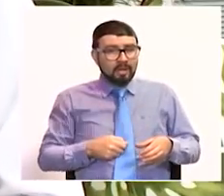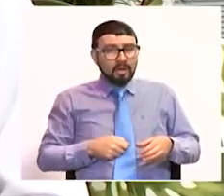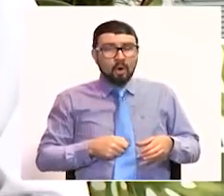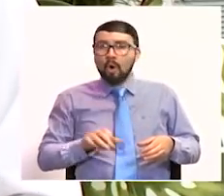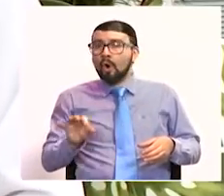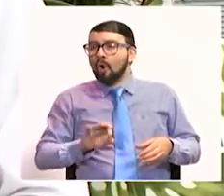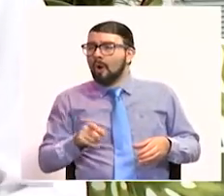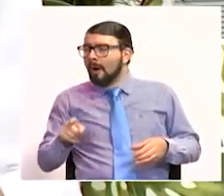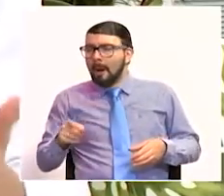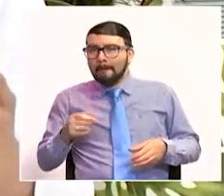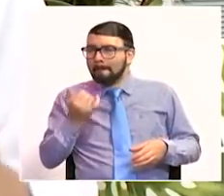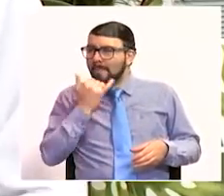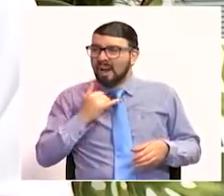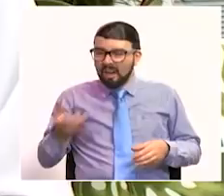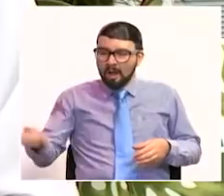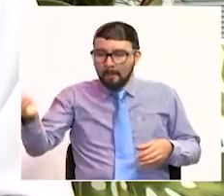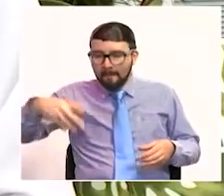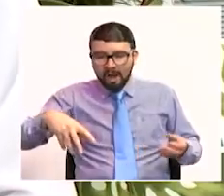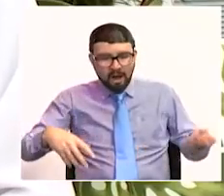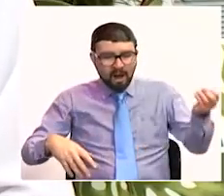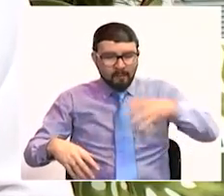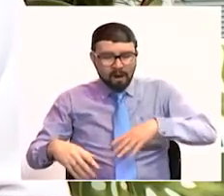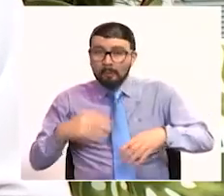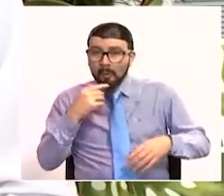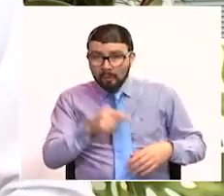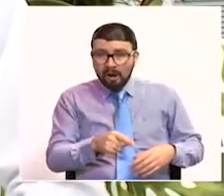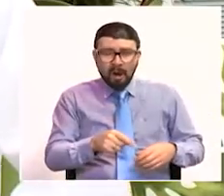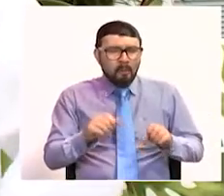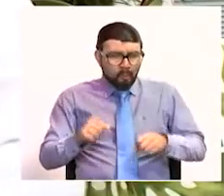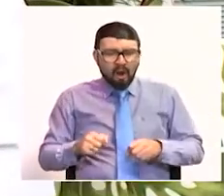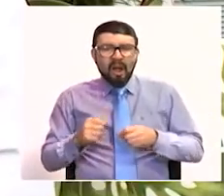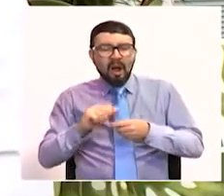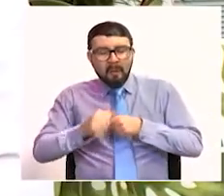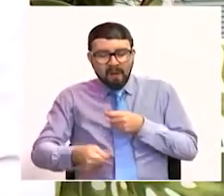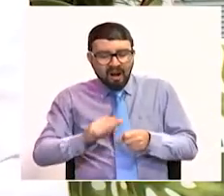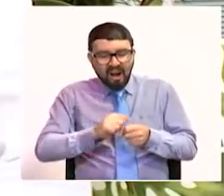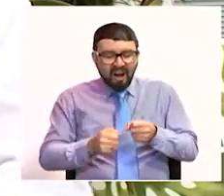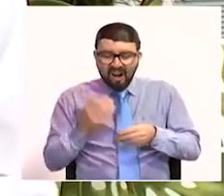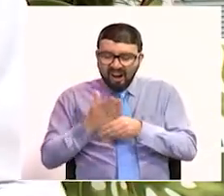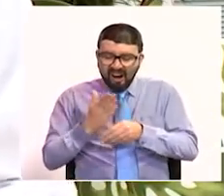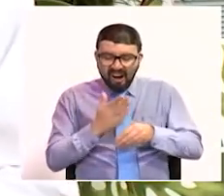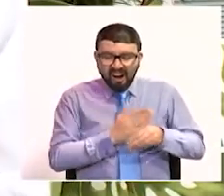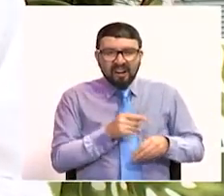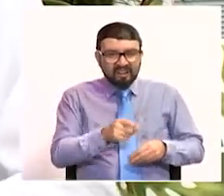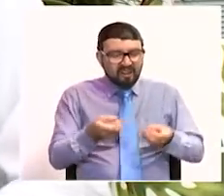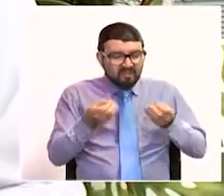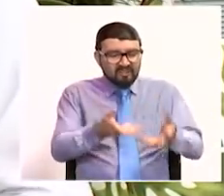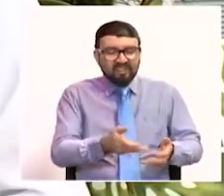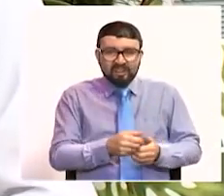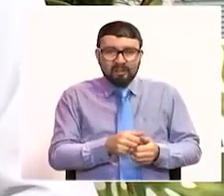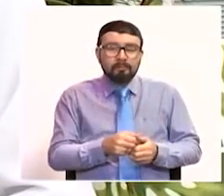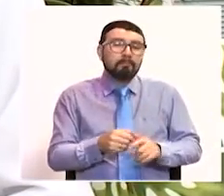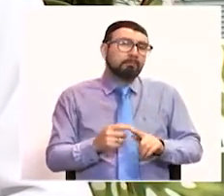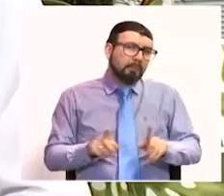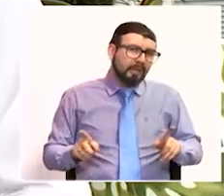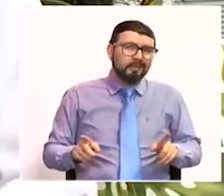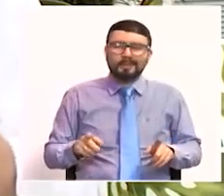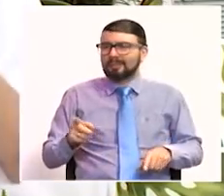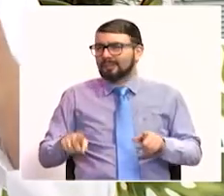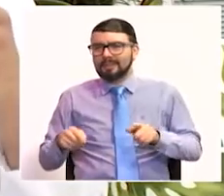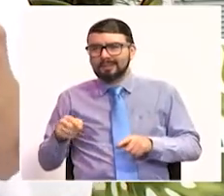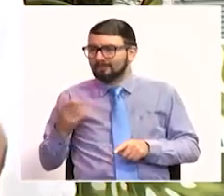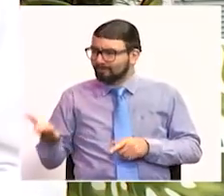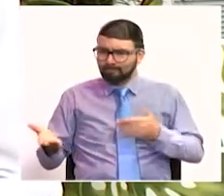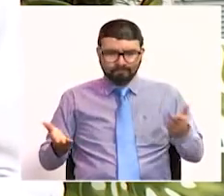combinando mal alimentos, porque a ese cereal le pueden agregar un banano o una fruta. Y una cantidad de combinaciones inadecuadas,